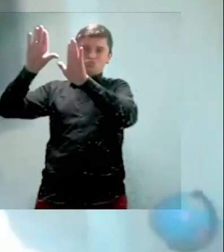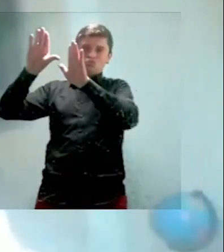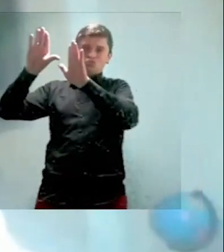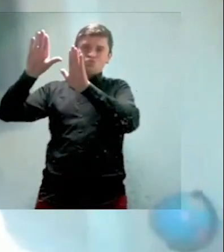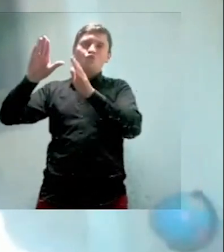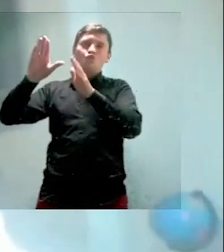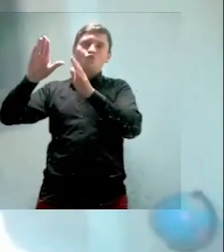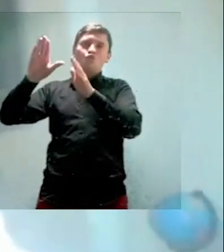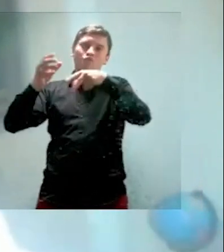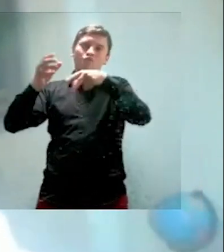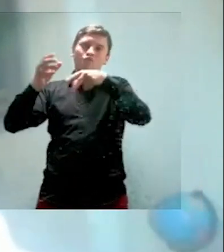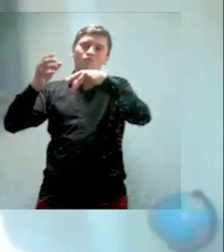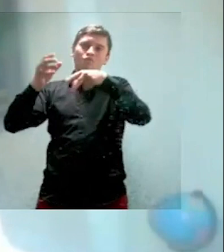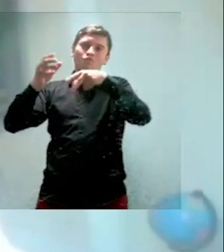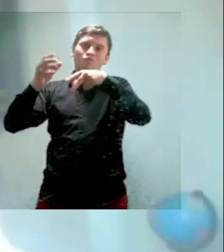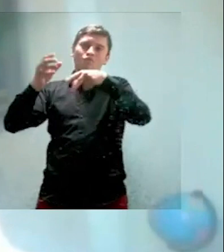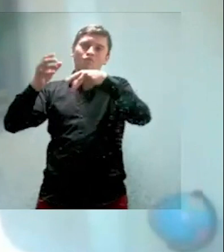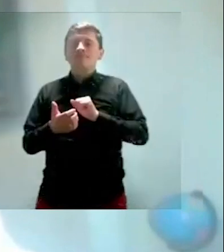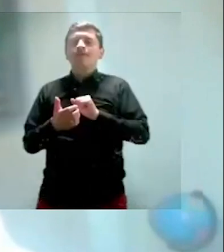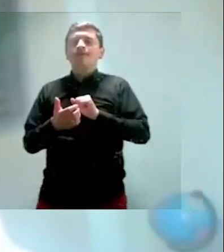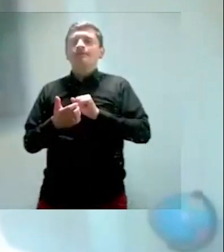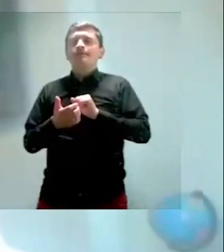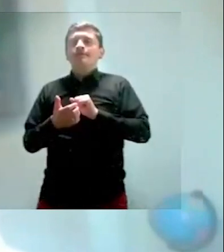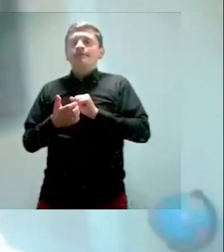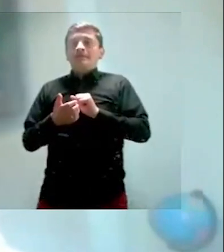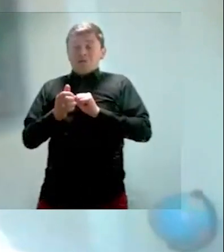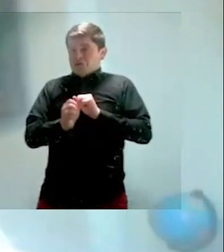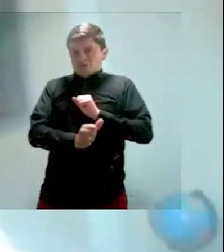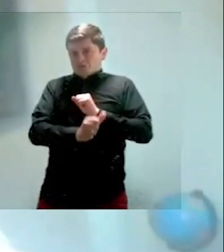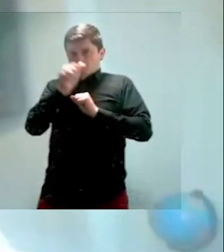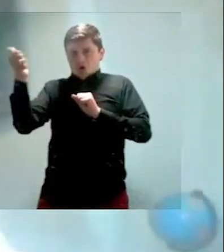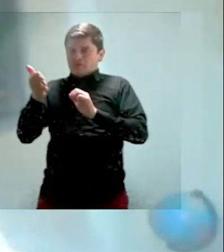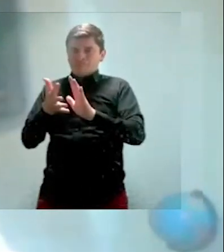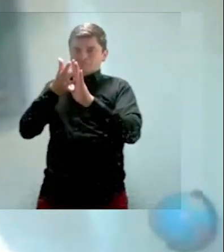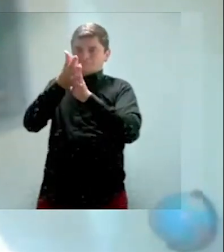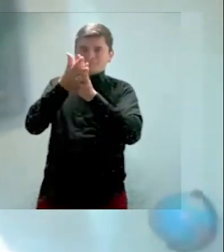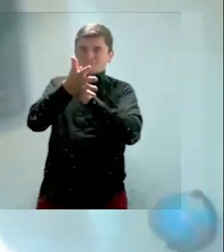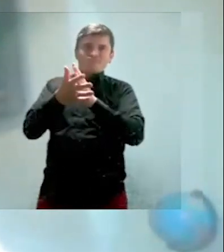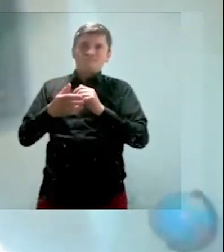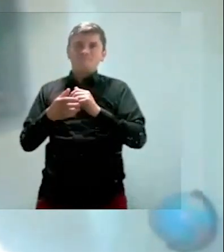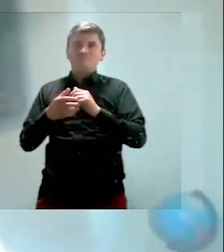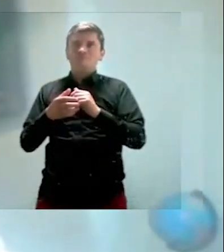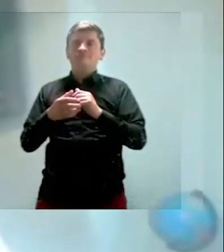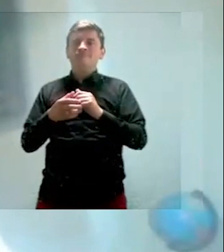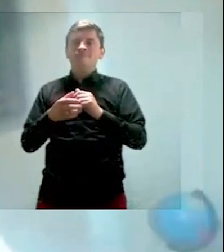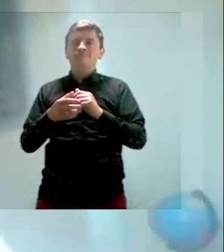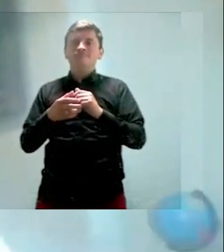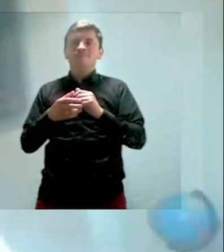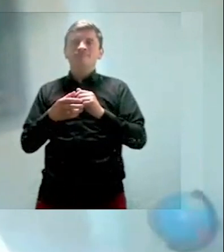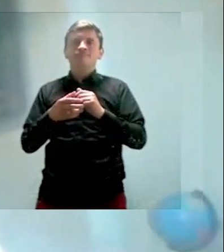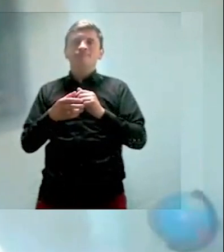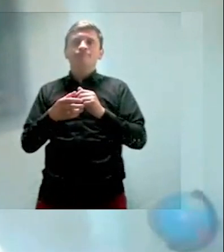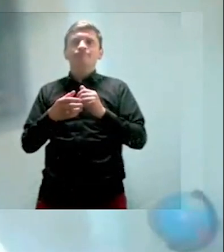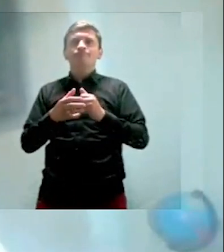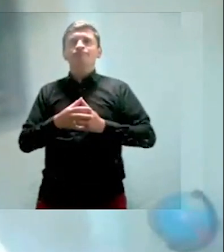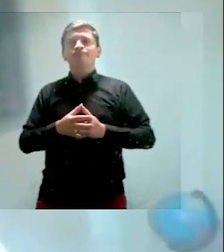Corte dispositivos de amplificación, dispositivos que amplían los efectos de la tutela, también